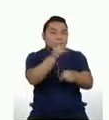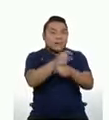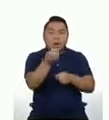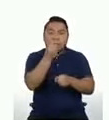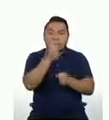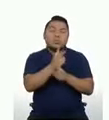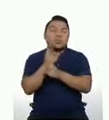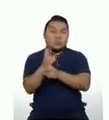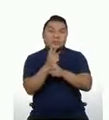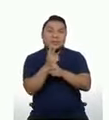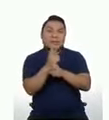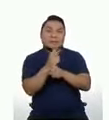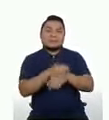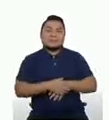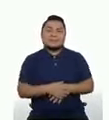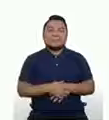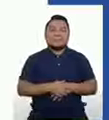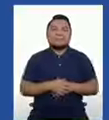demás a hacerlo.